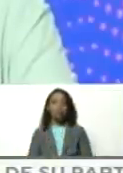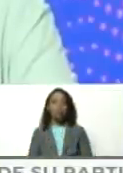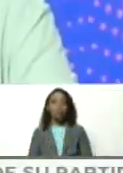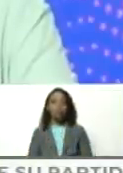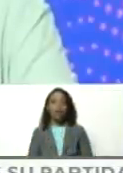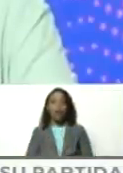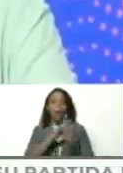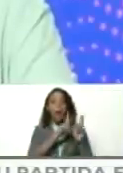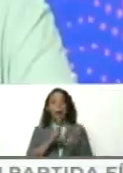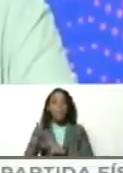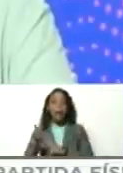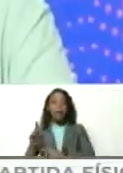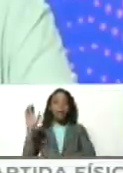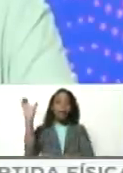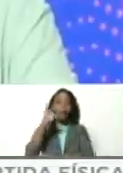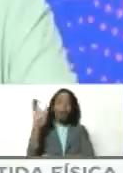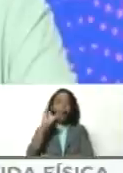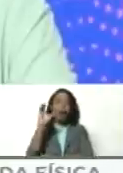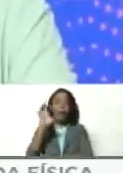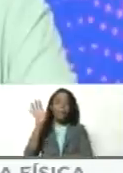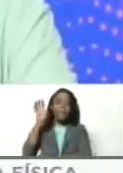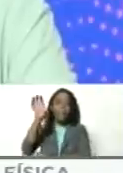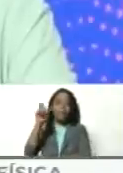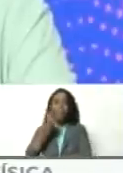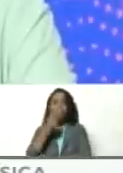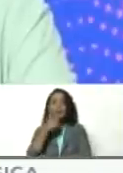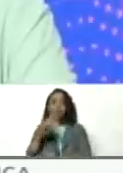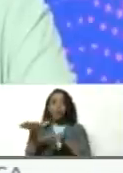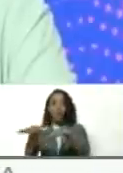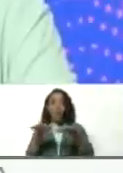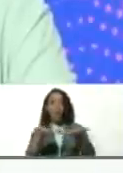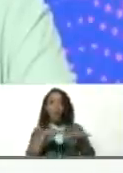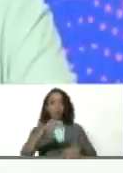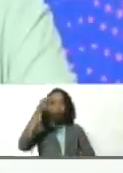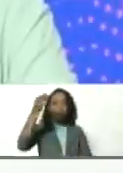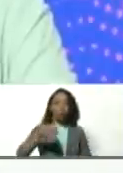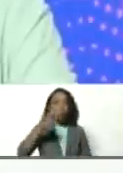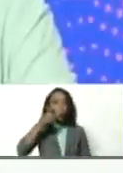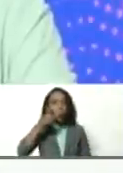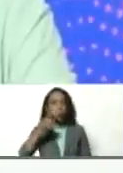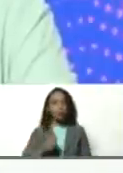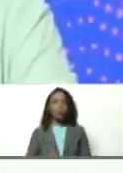El plan de la Caracas patriota, bella y segura.